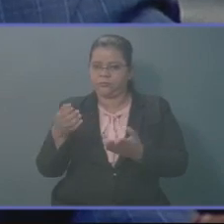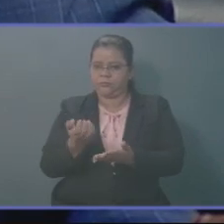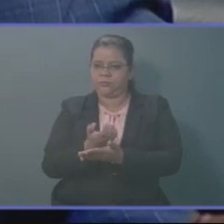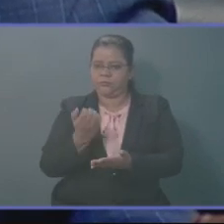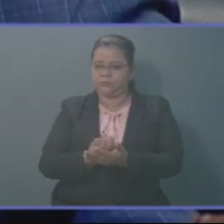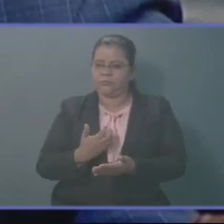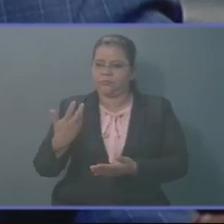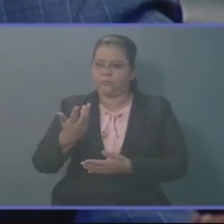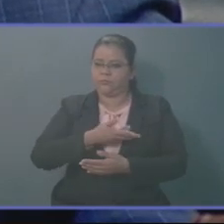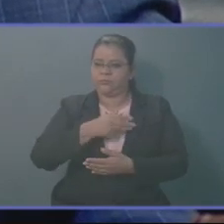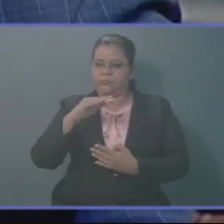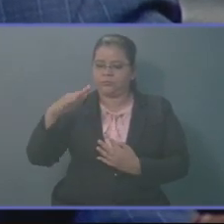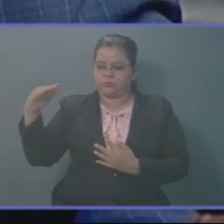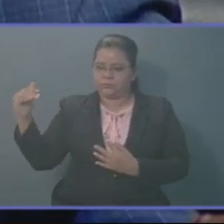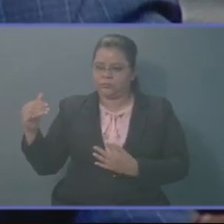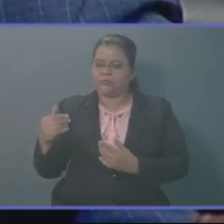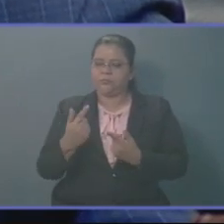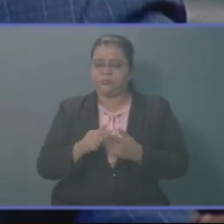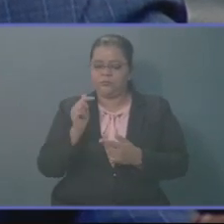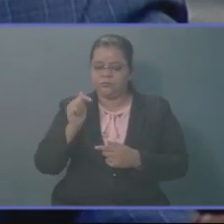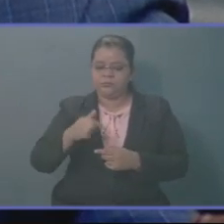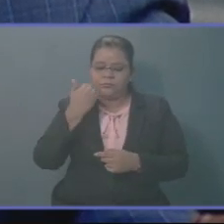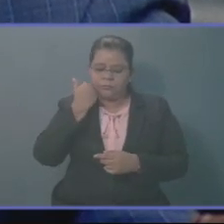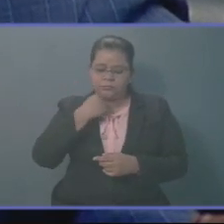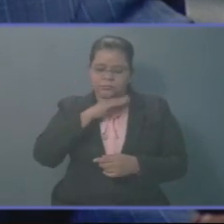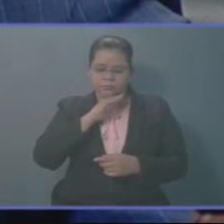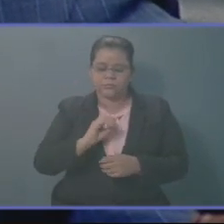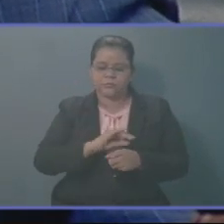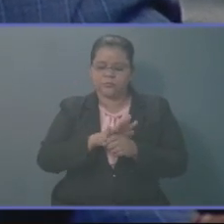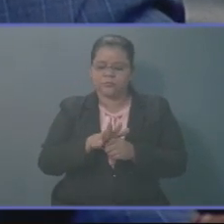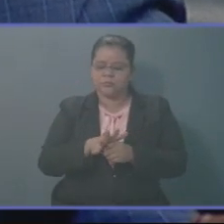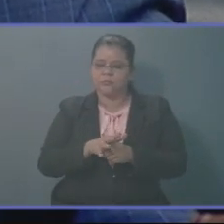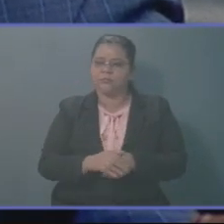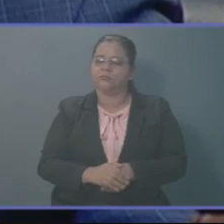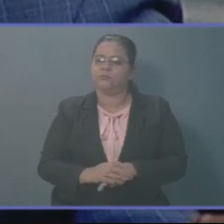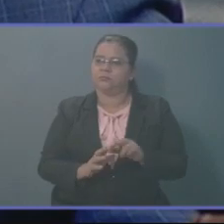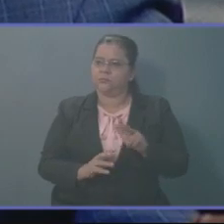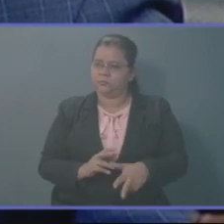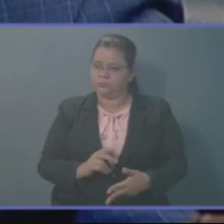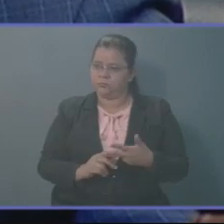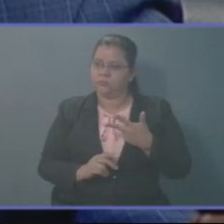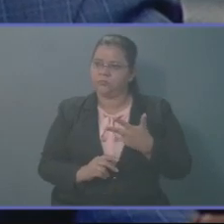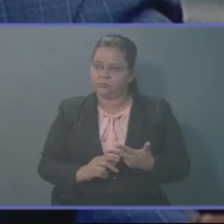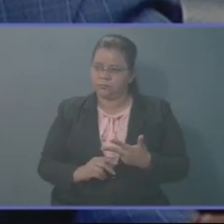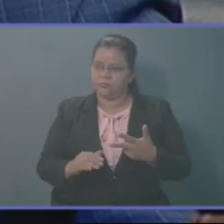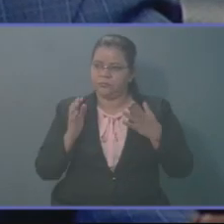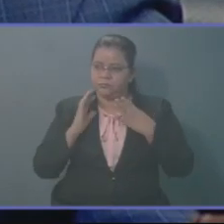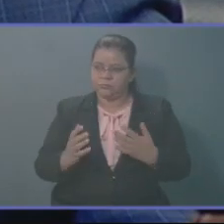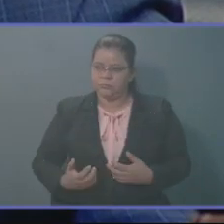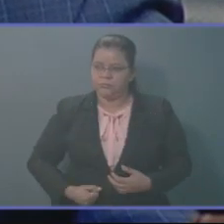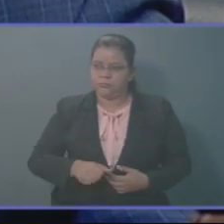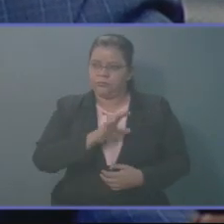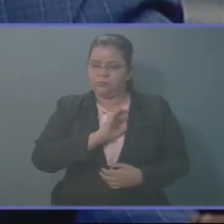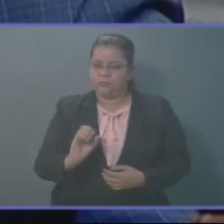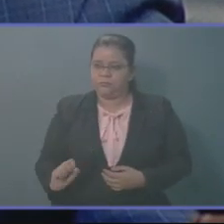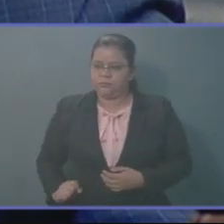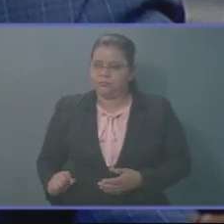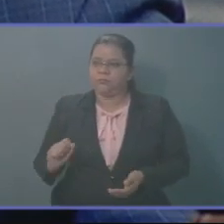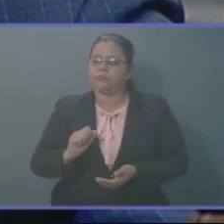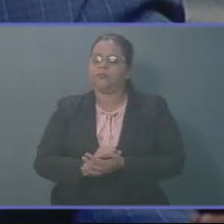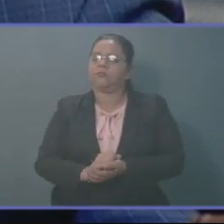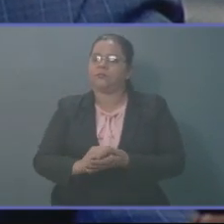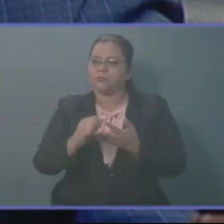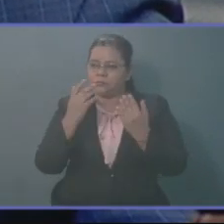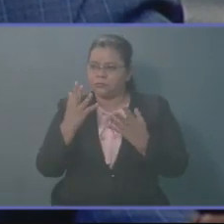país por los efectos de la pandemia del COVID-19. 3. Que el Gobierno de la República de El Salvador